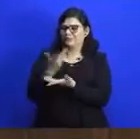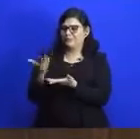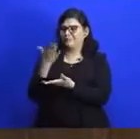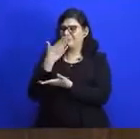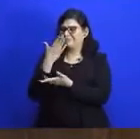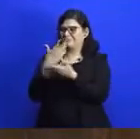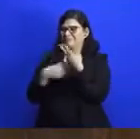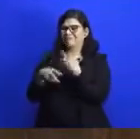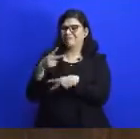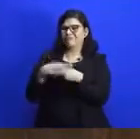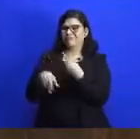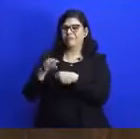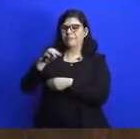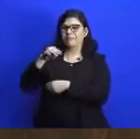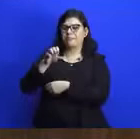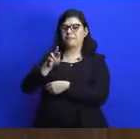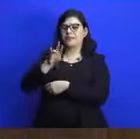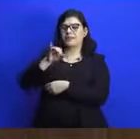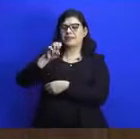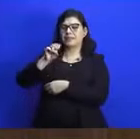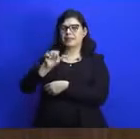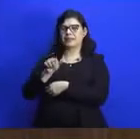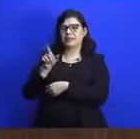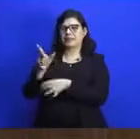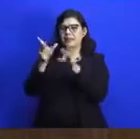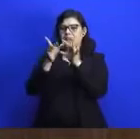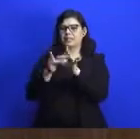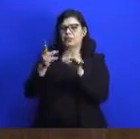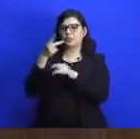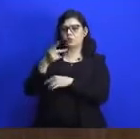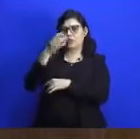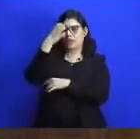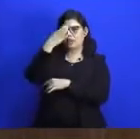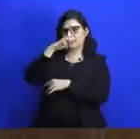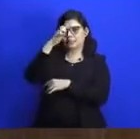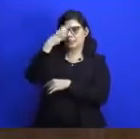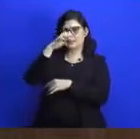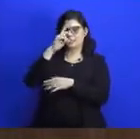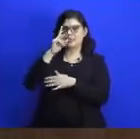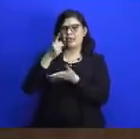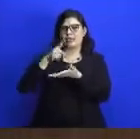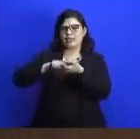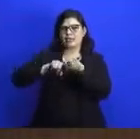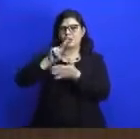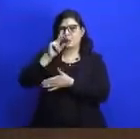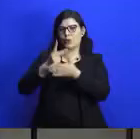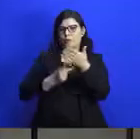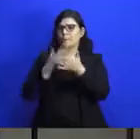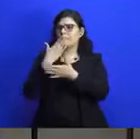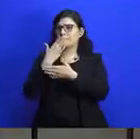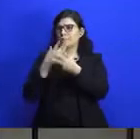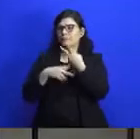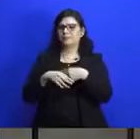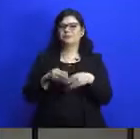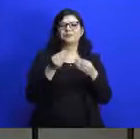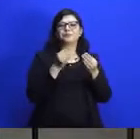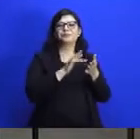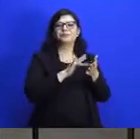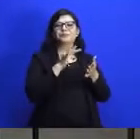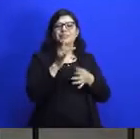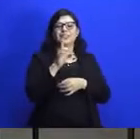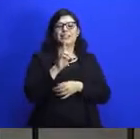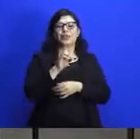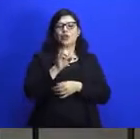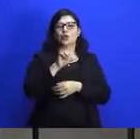Account Manager de Morama, para que nos cuente en primera persona su experiencia y trayectoria en el programa. Bienvenida, Marisa. Gracias, Dolores, muchas